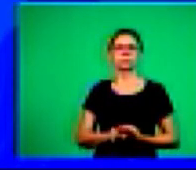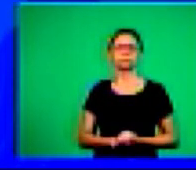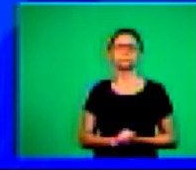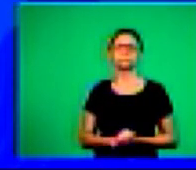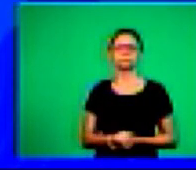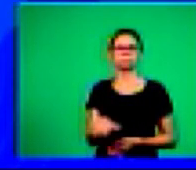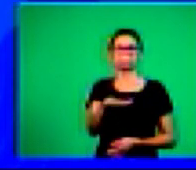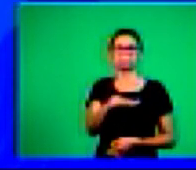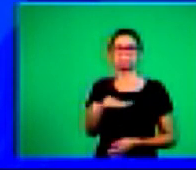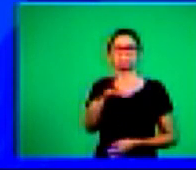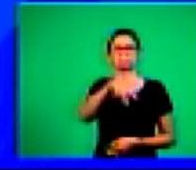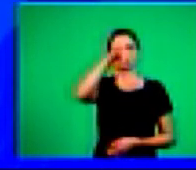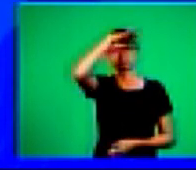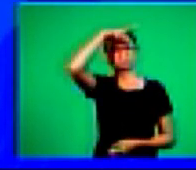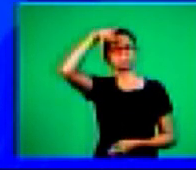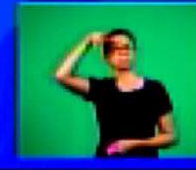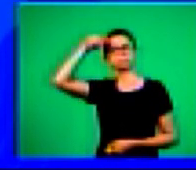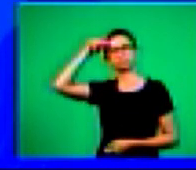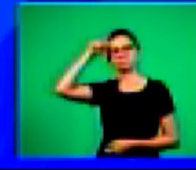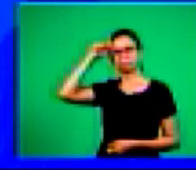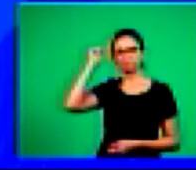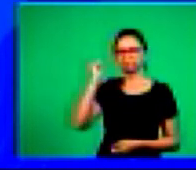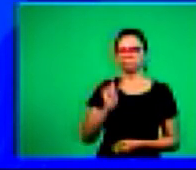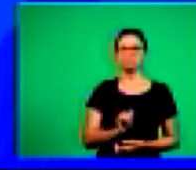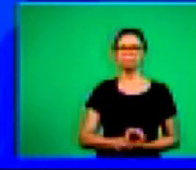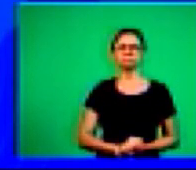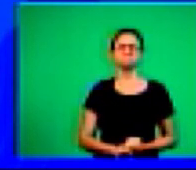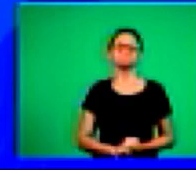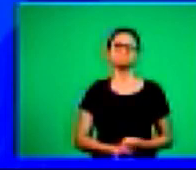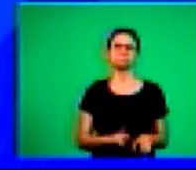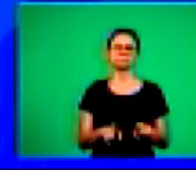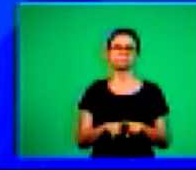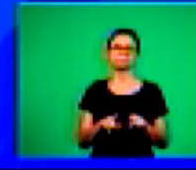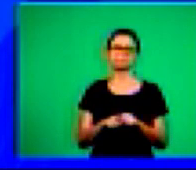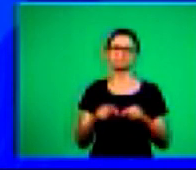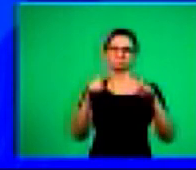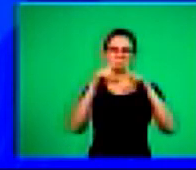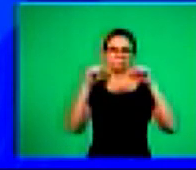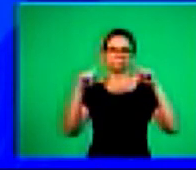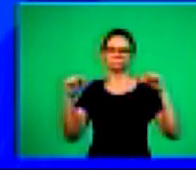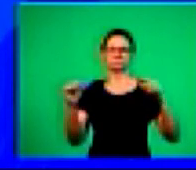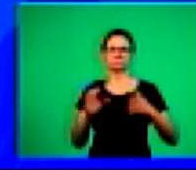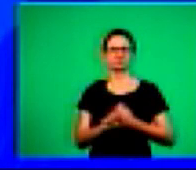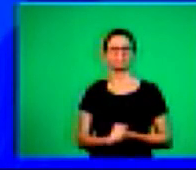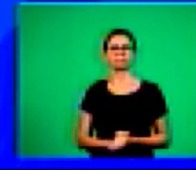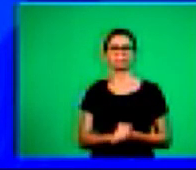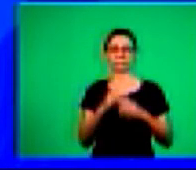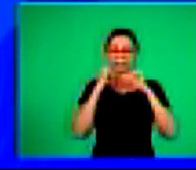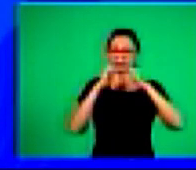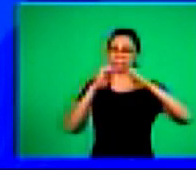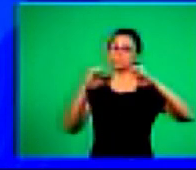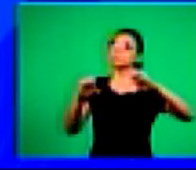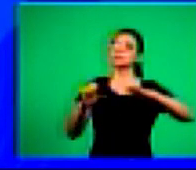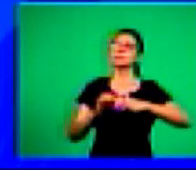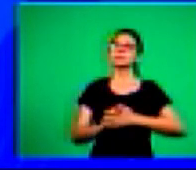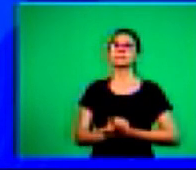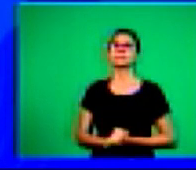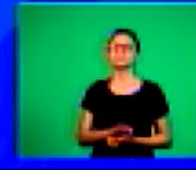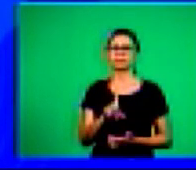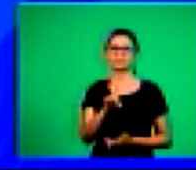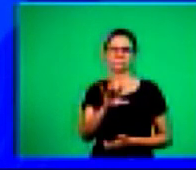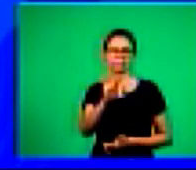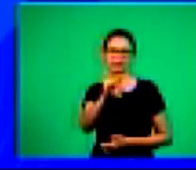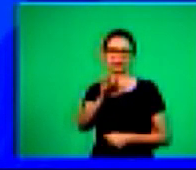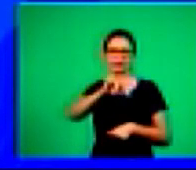región de la amazonía oriental también en brasilia se destacó la evangelización